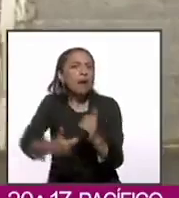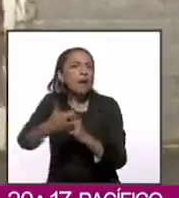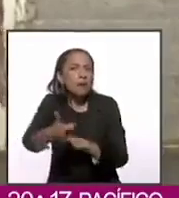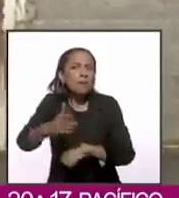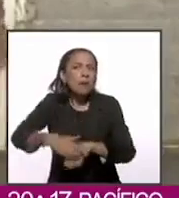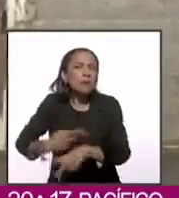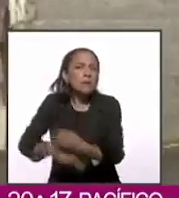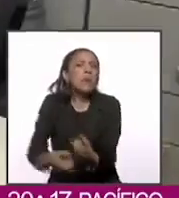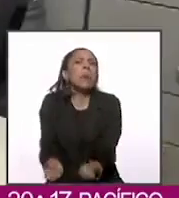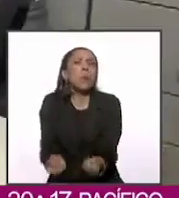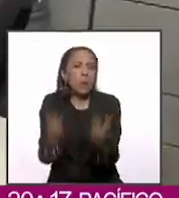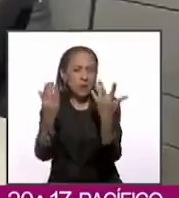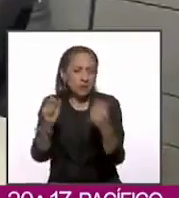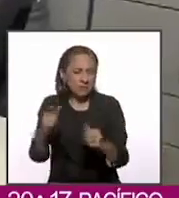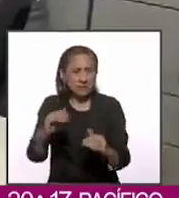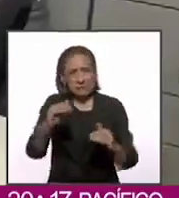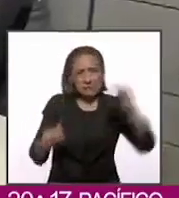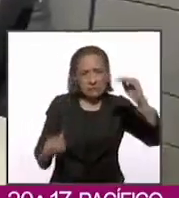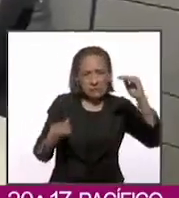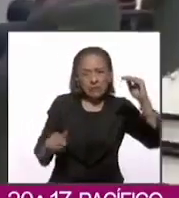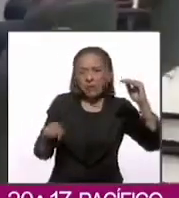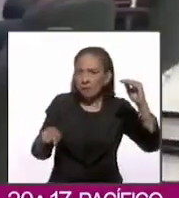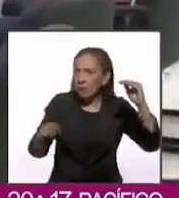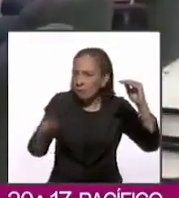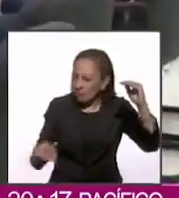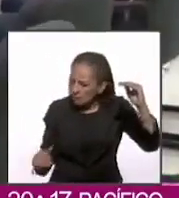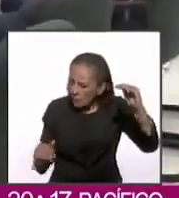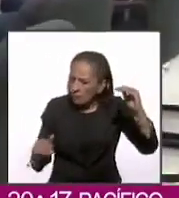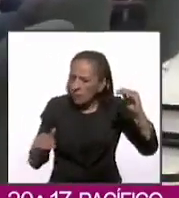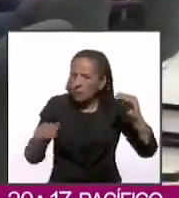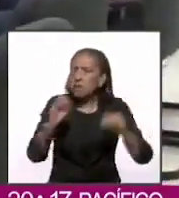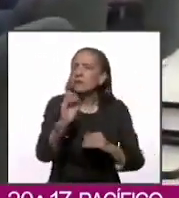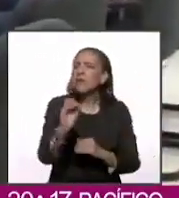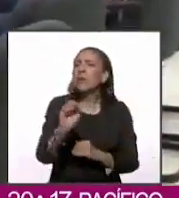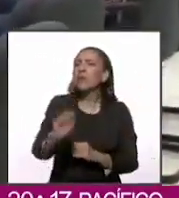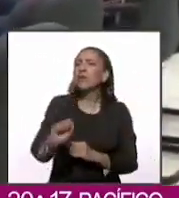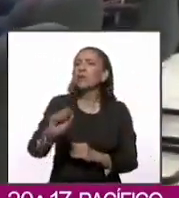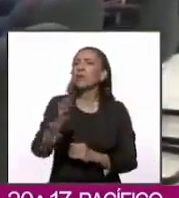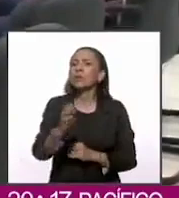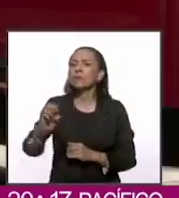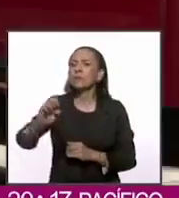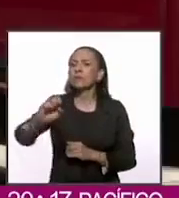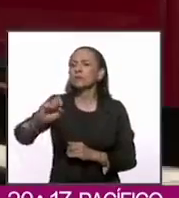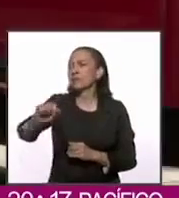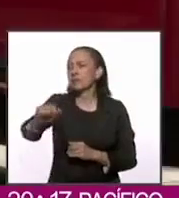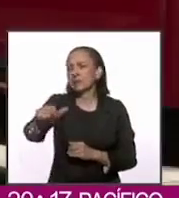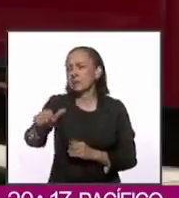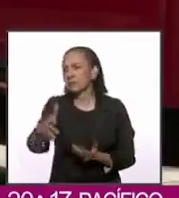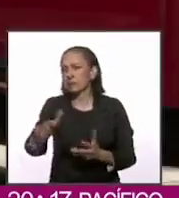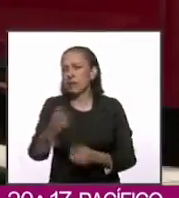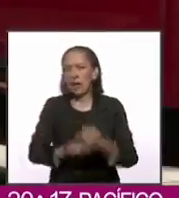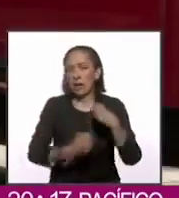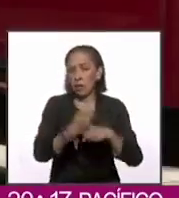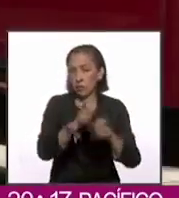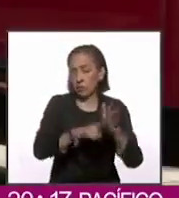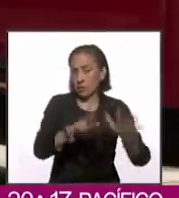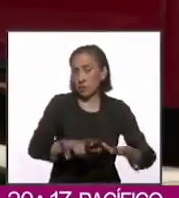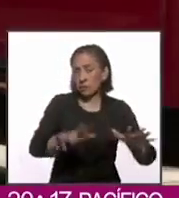pues una reducción, una mejora al pasar de 0.426 el valor en 2018